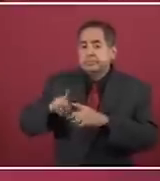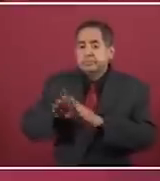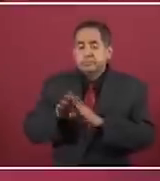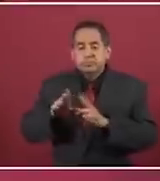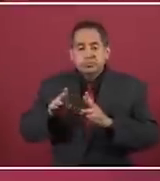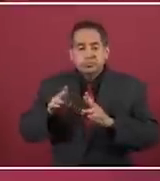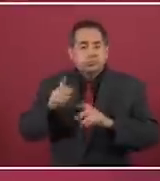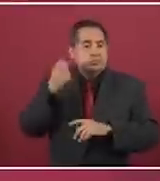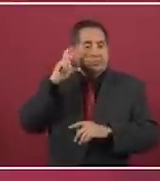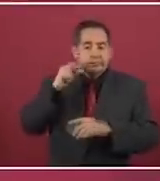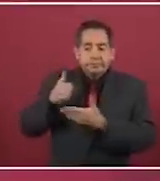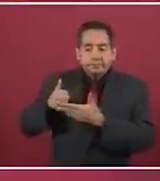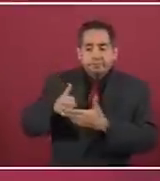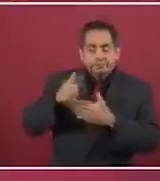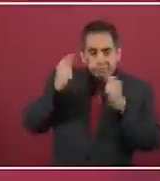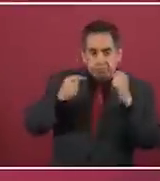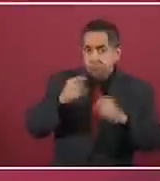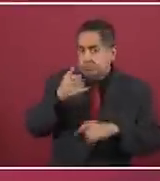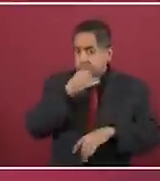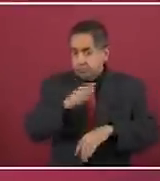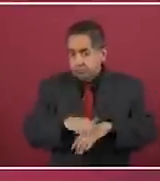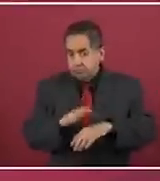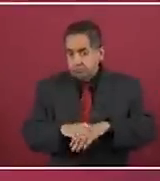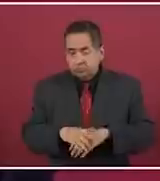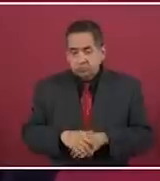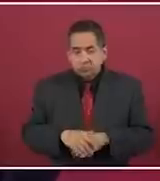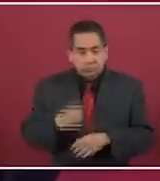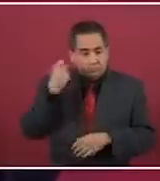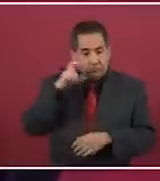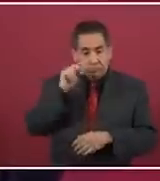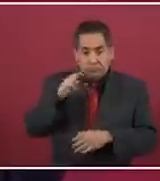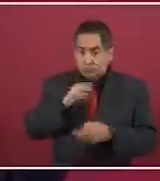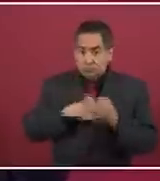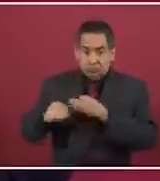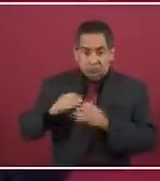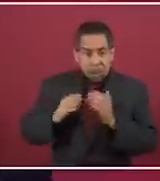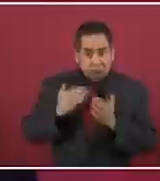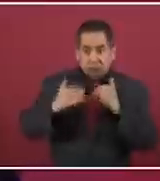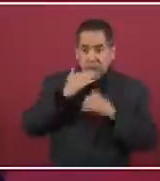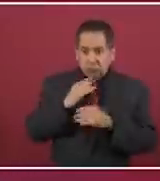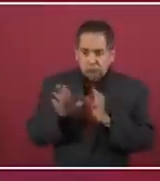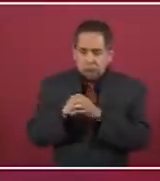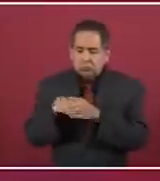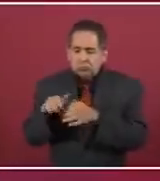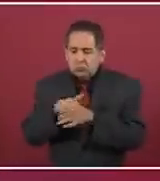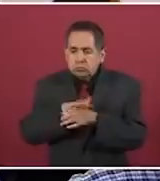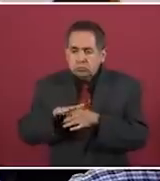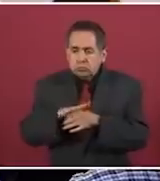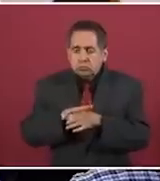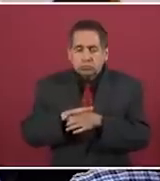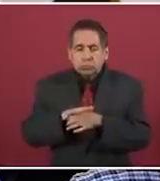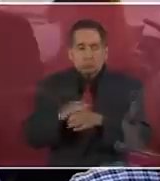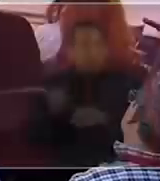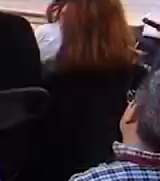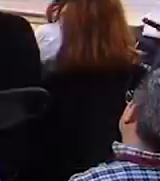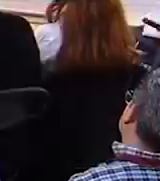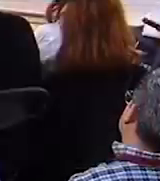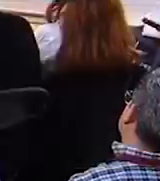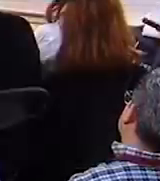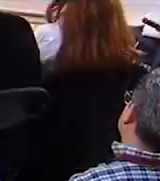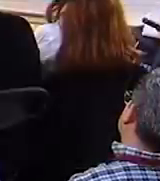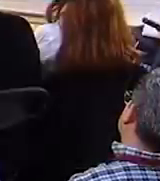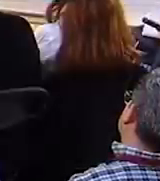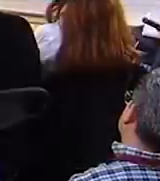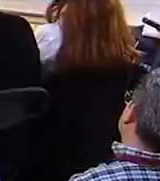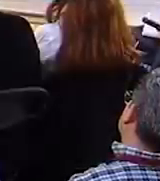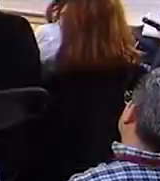de Quintana Roo. Y aclaro, no es todo Quintana Roo, es esa parte, porque no es lo mismo